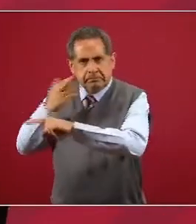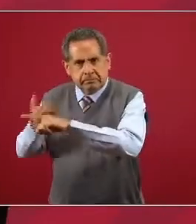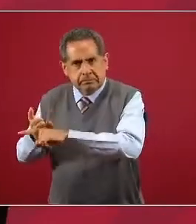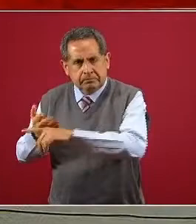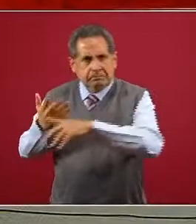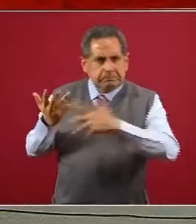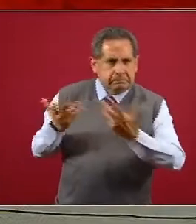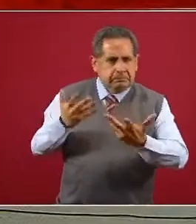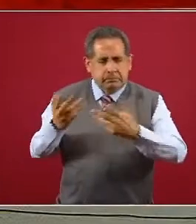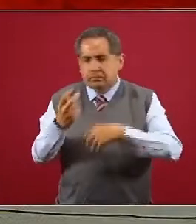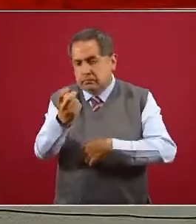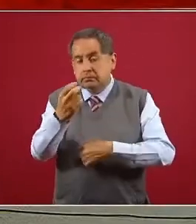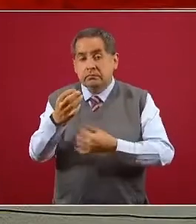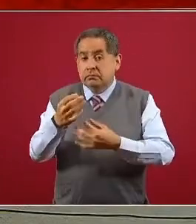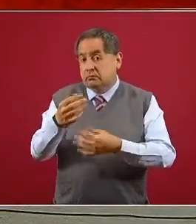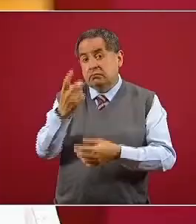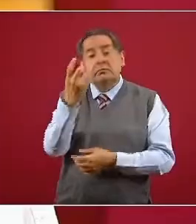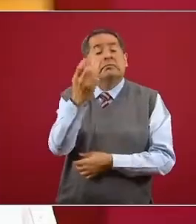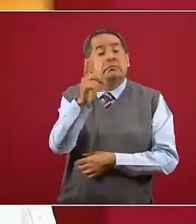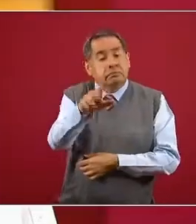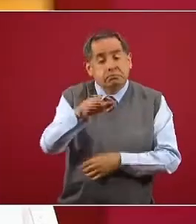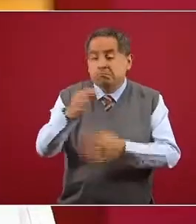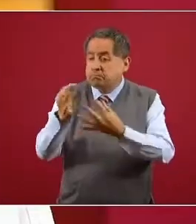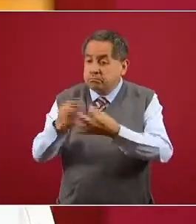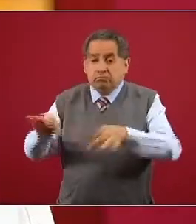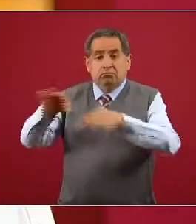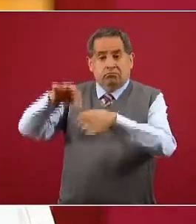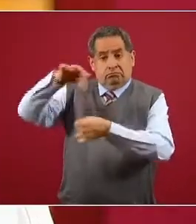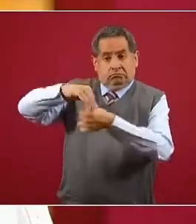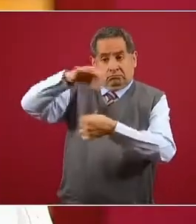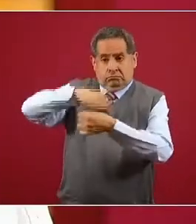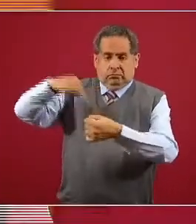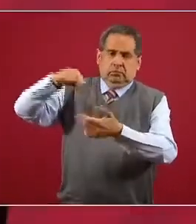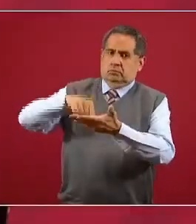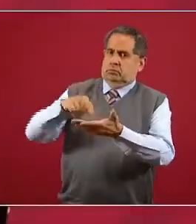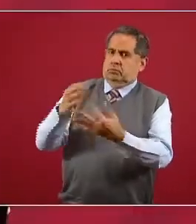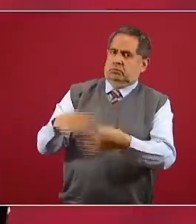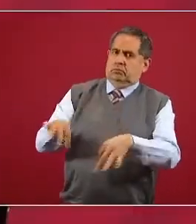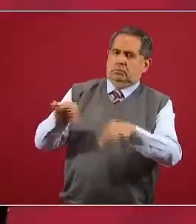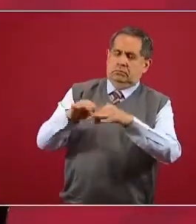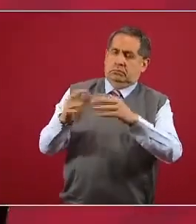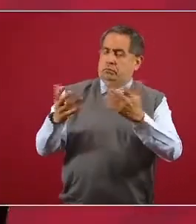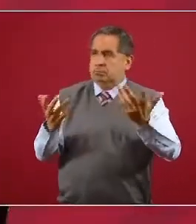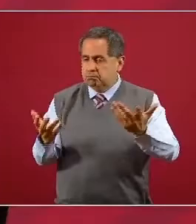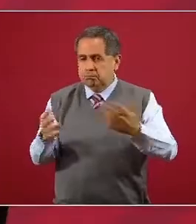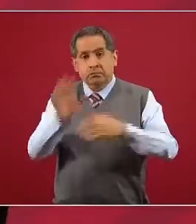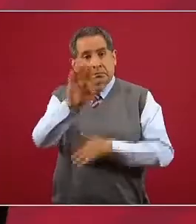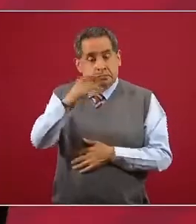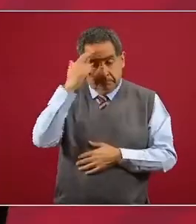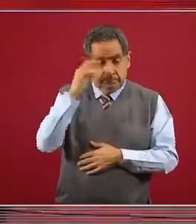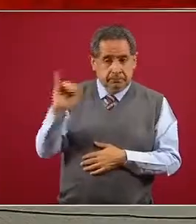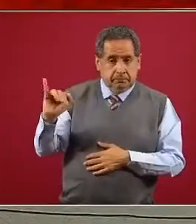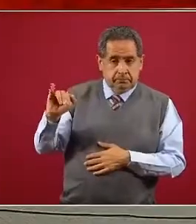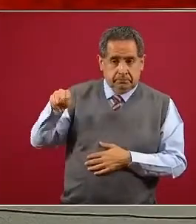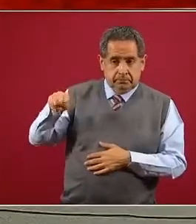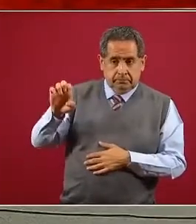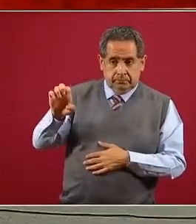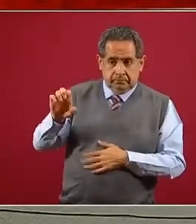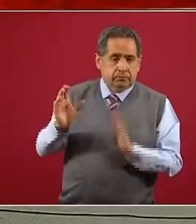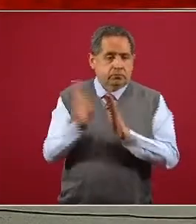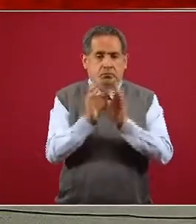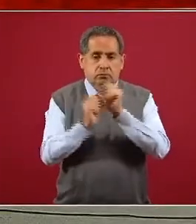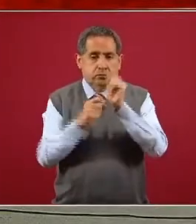evento tan trascendente como las elecciones. No olvidemos que el INE es un órgano